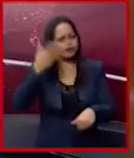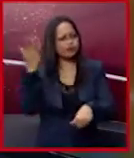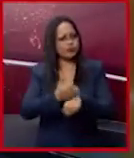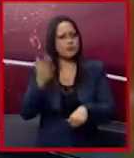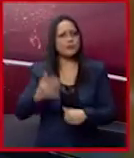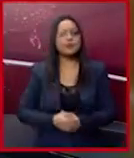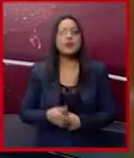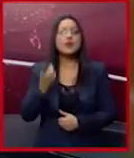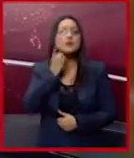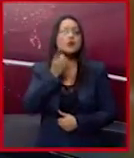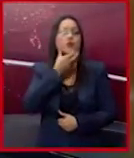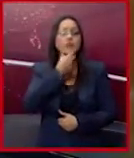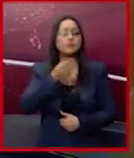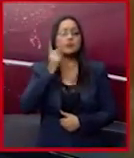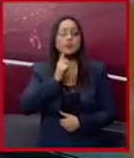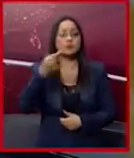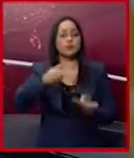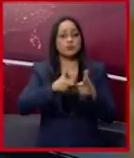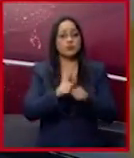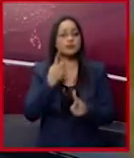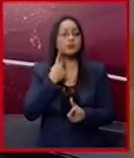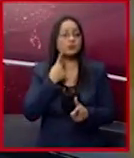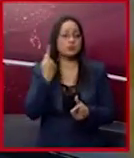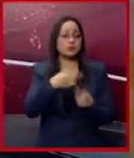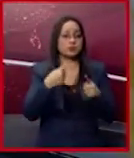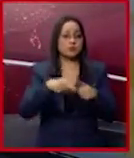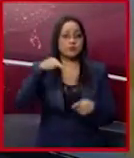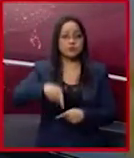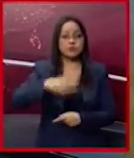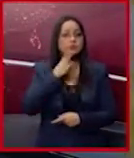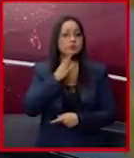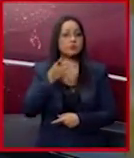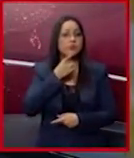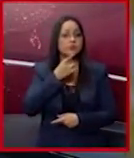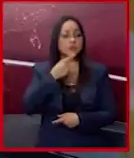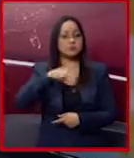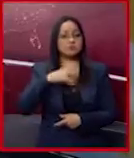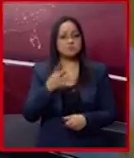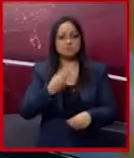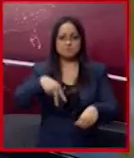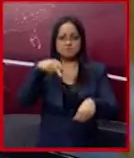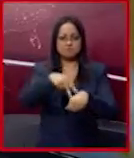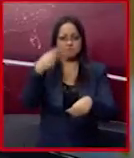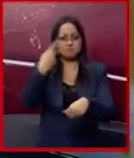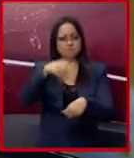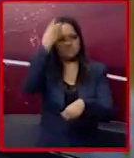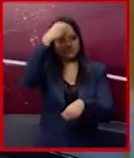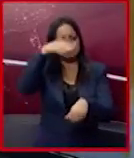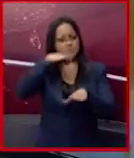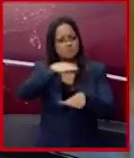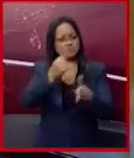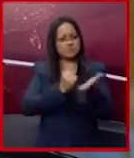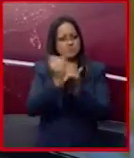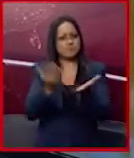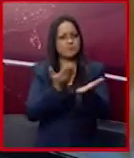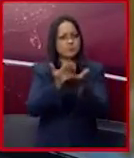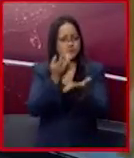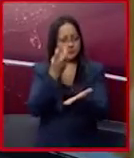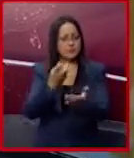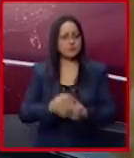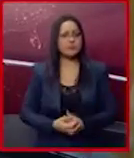Posteriormente, diputadas y diputados de las fracciones parlamentarias representadas en San Lázaro hicieron uso de la tribuna para emitir sus posicionamientos con respecto al